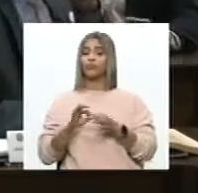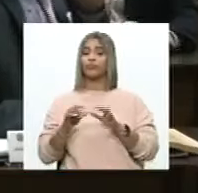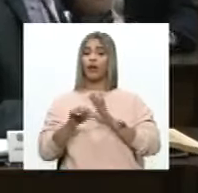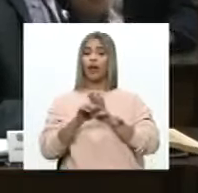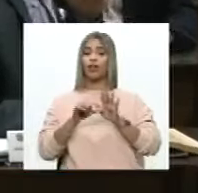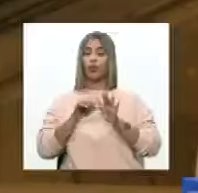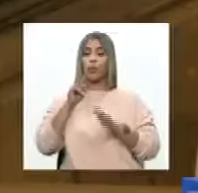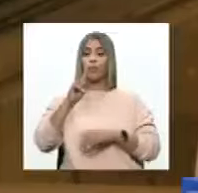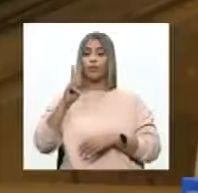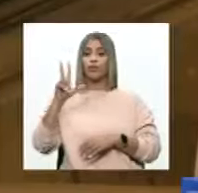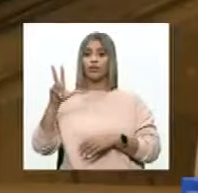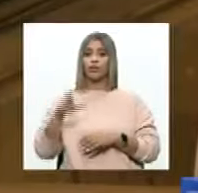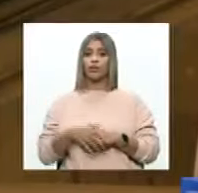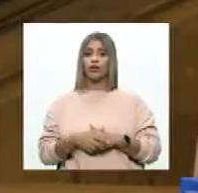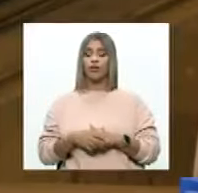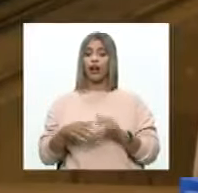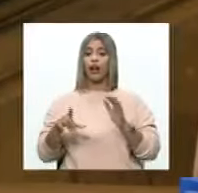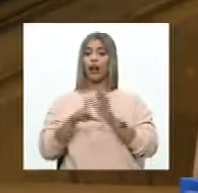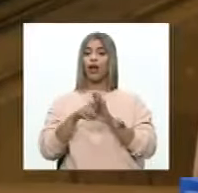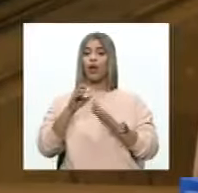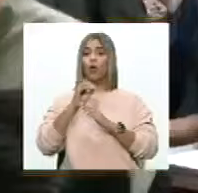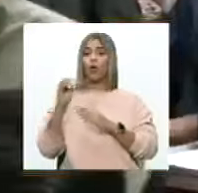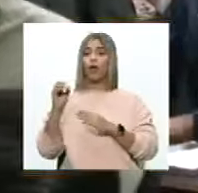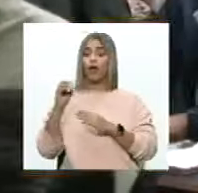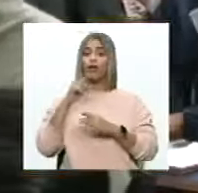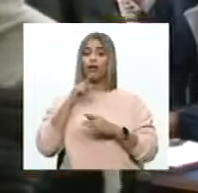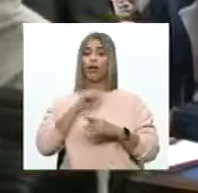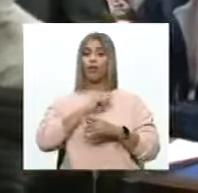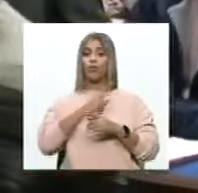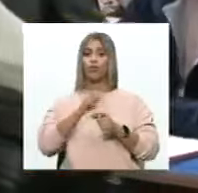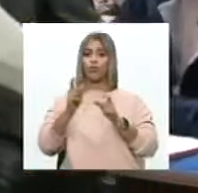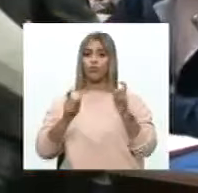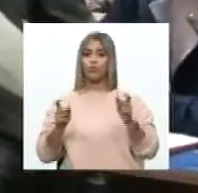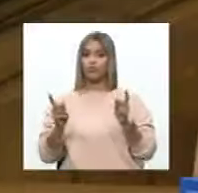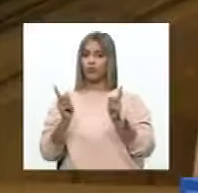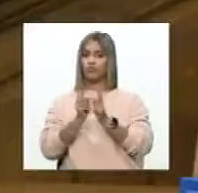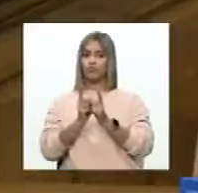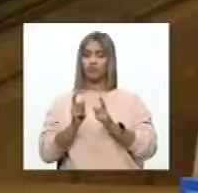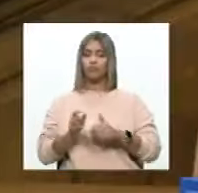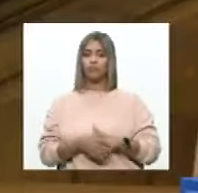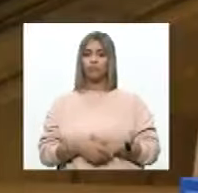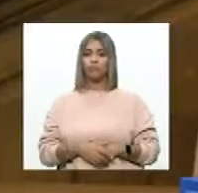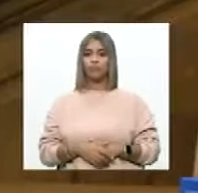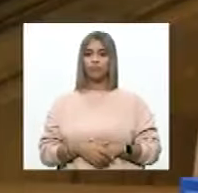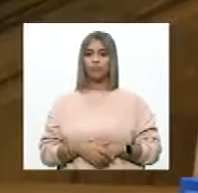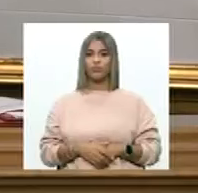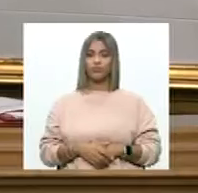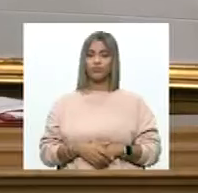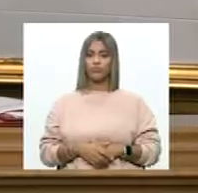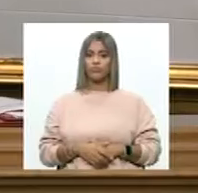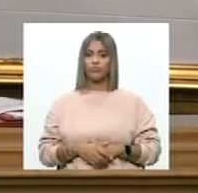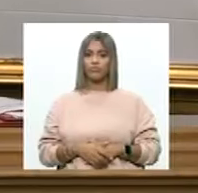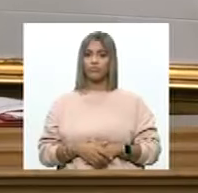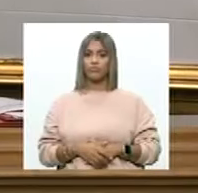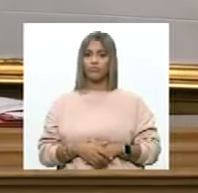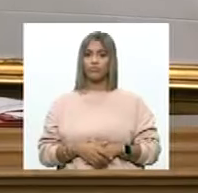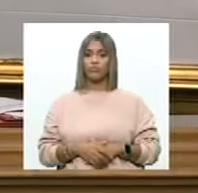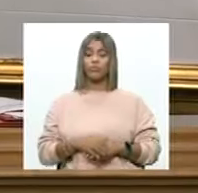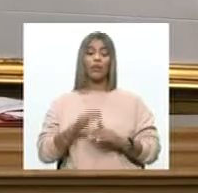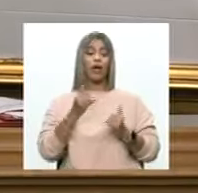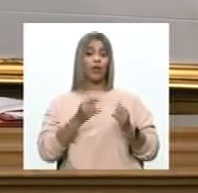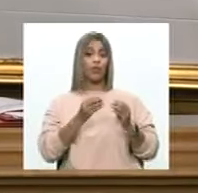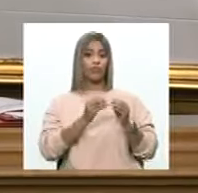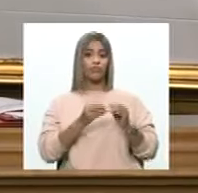artículo 23 de la Ley Orgánica del Poder Ciudadano. Es todo, ciudadano presidente. Aquí me toca a mí corregir la